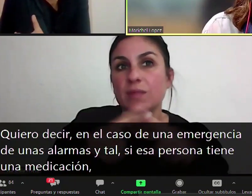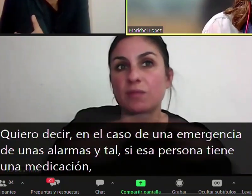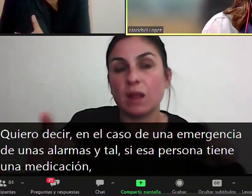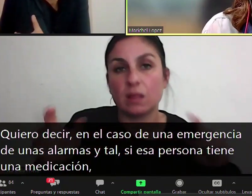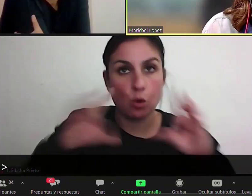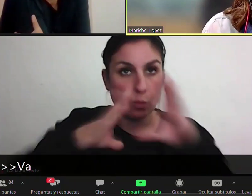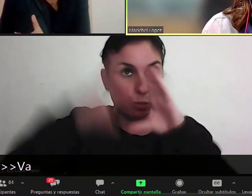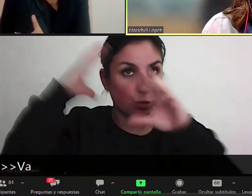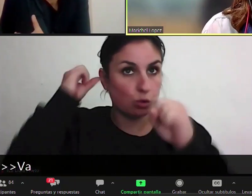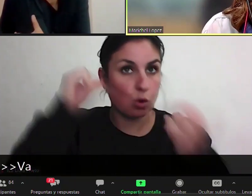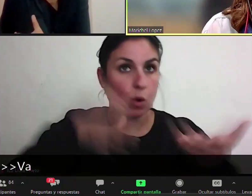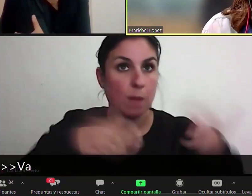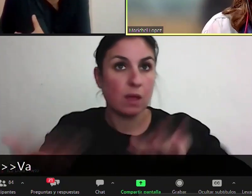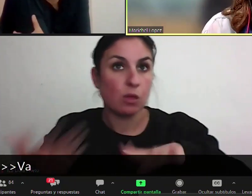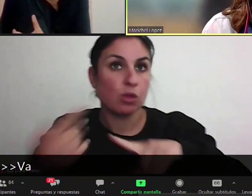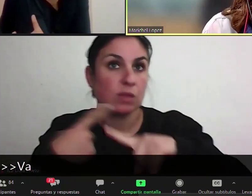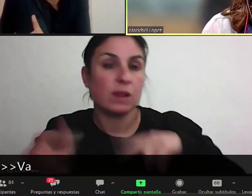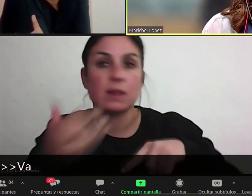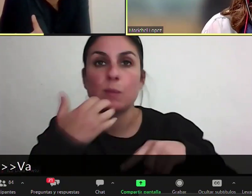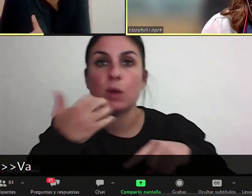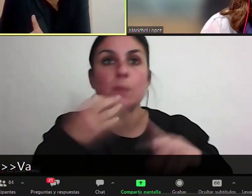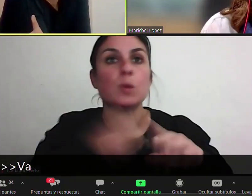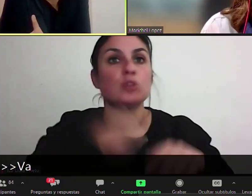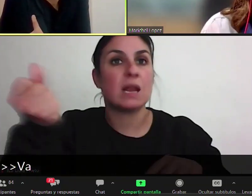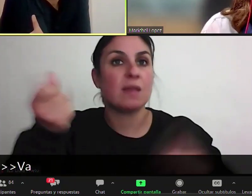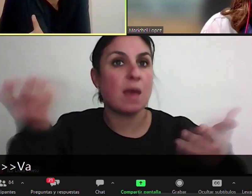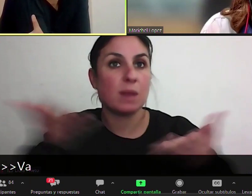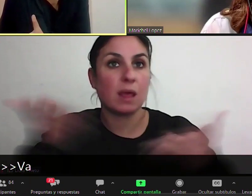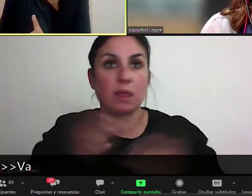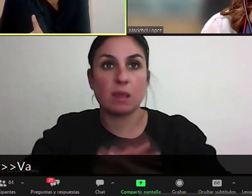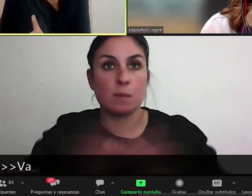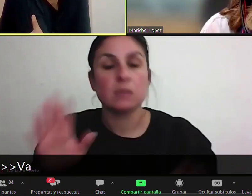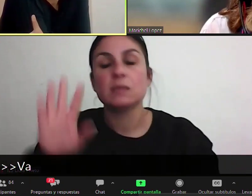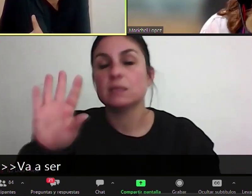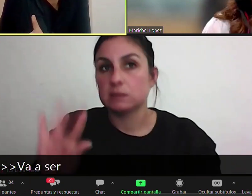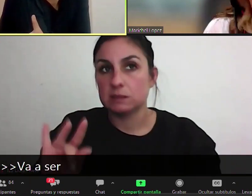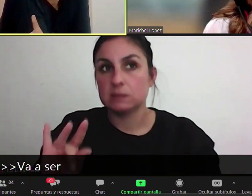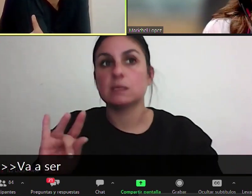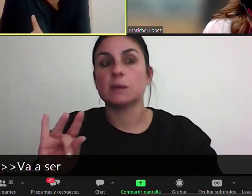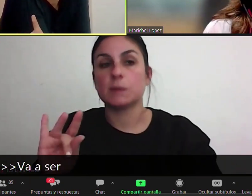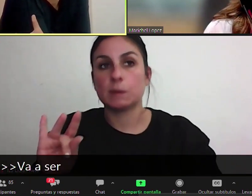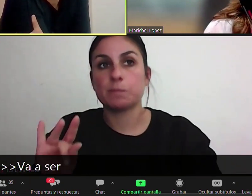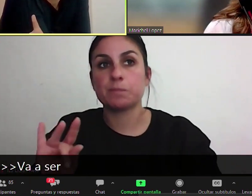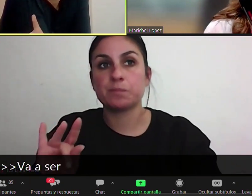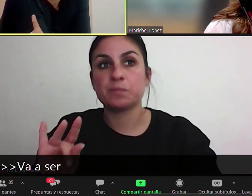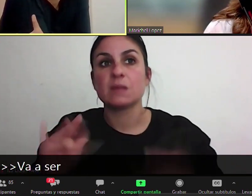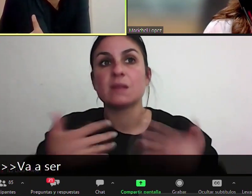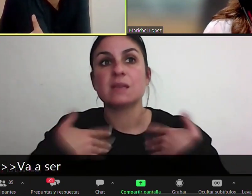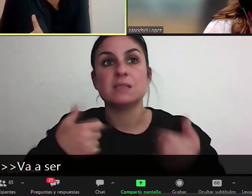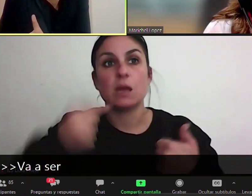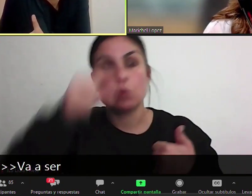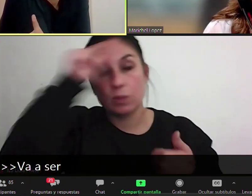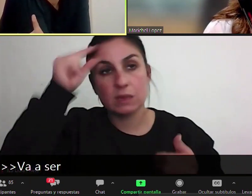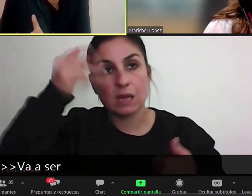que tengas de salidas de emergencias, pim, pam, pum y ya está? Claro, en el tema de salud mental lo más importante es lo previo y es la comprensión o